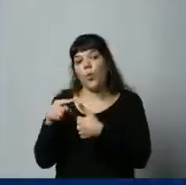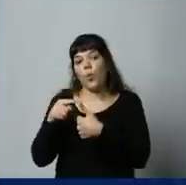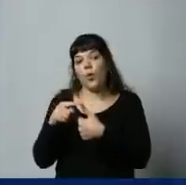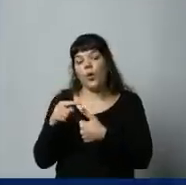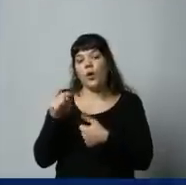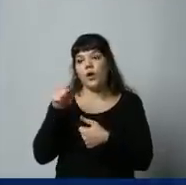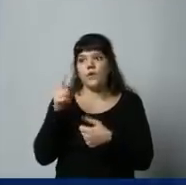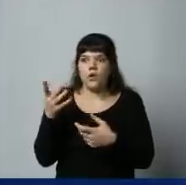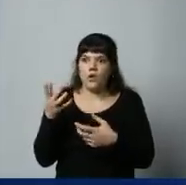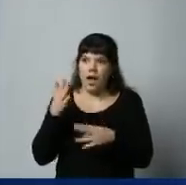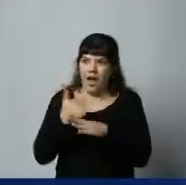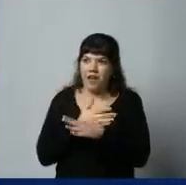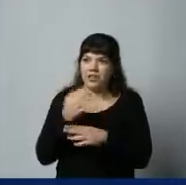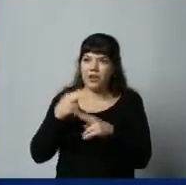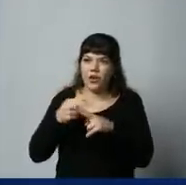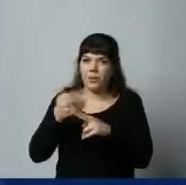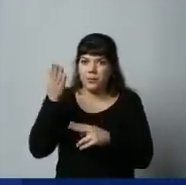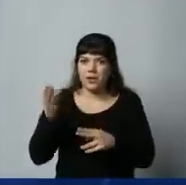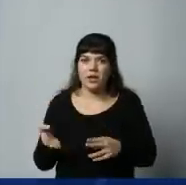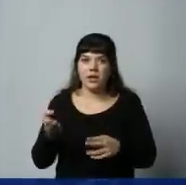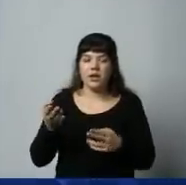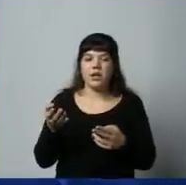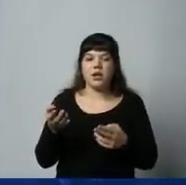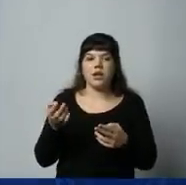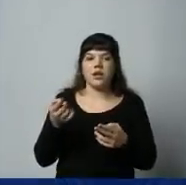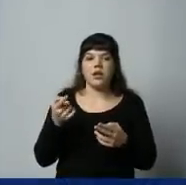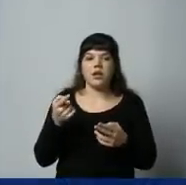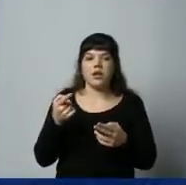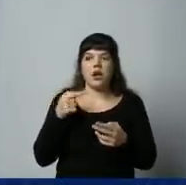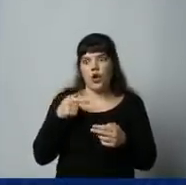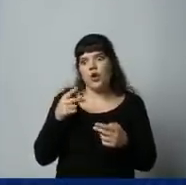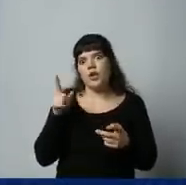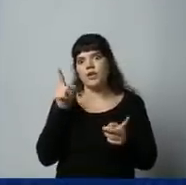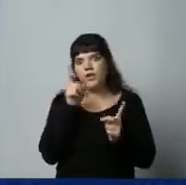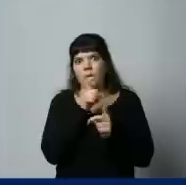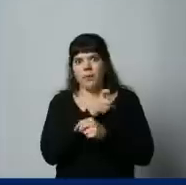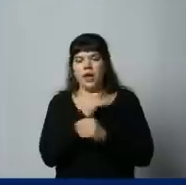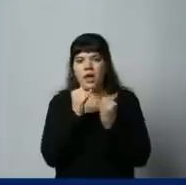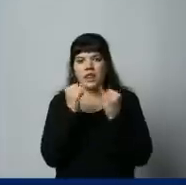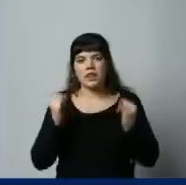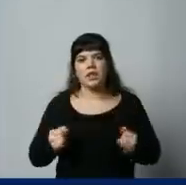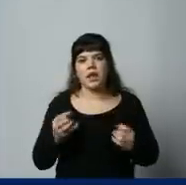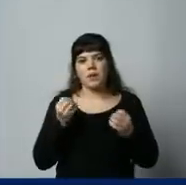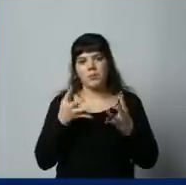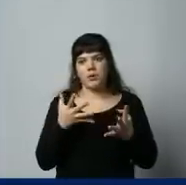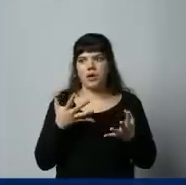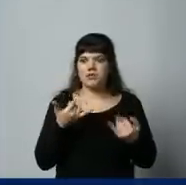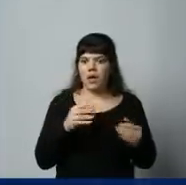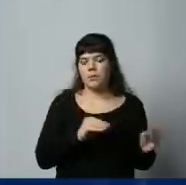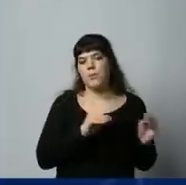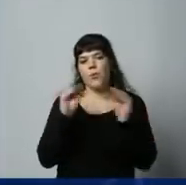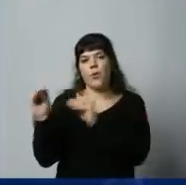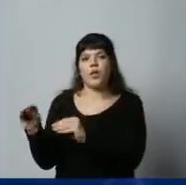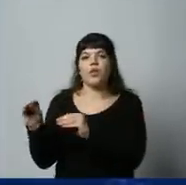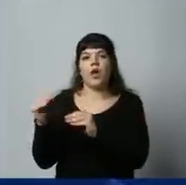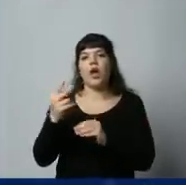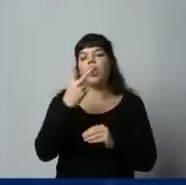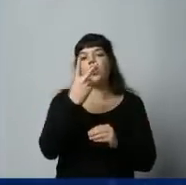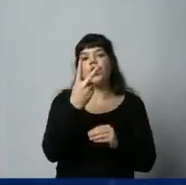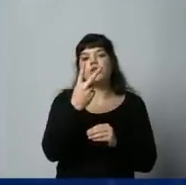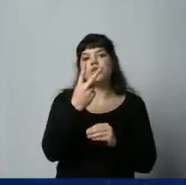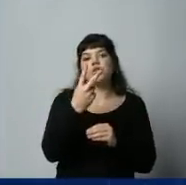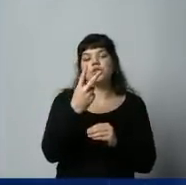nombraban ahora Leandro que sí hoy ha sido un día muy lindo Porque se han mudado eh dos